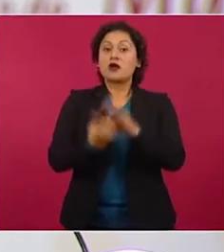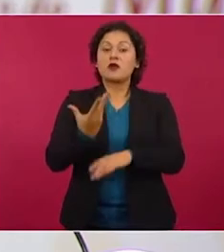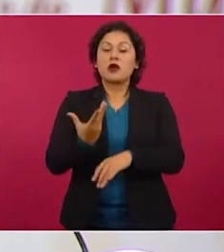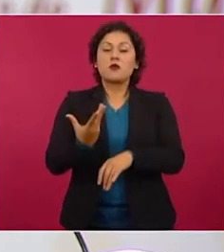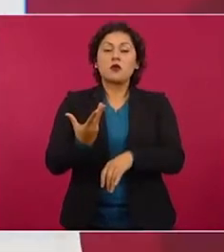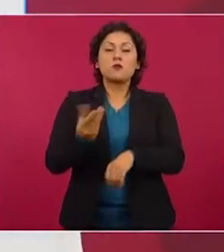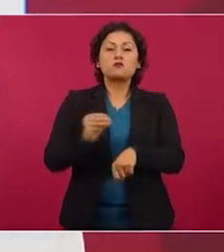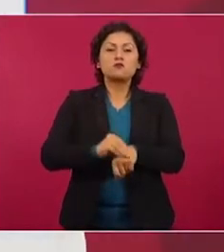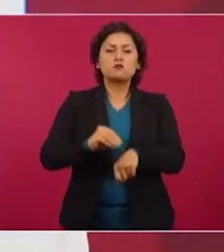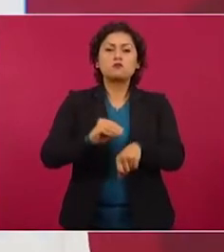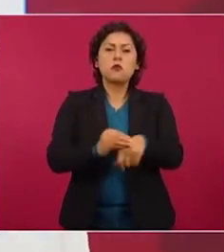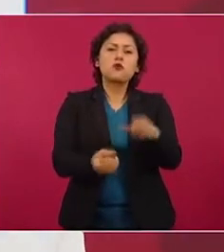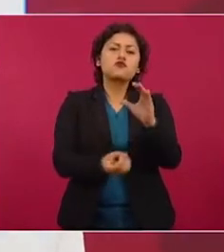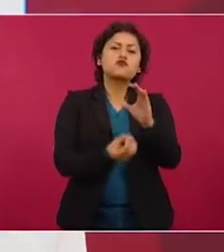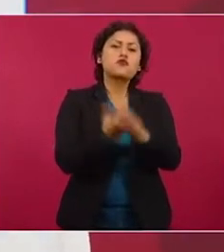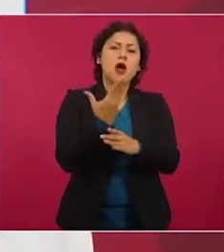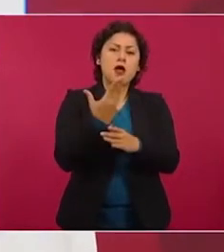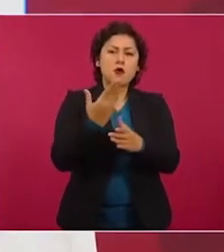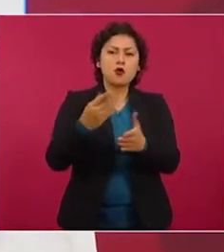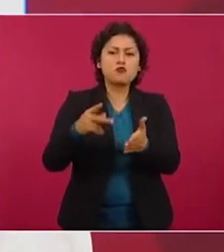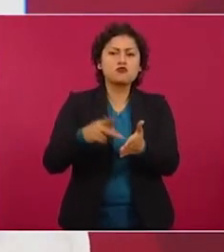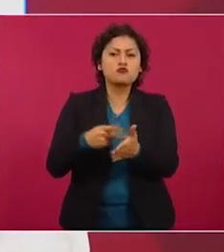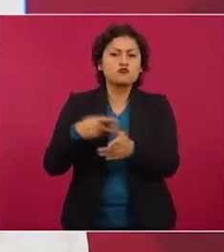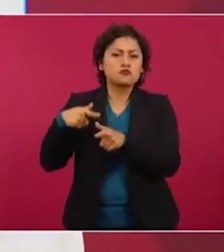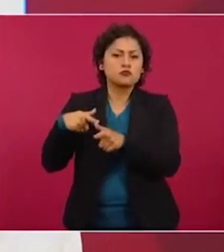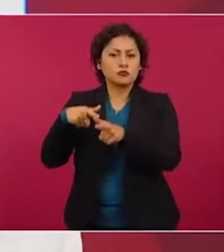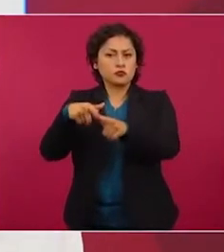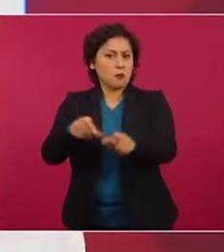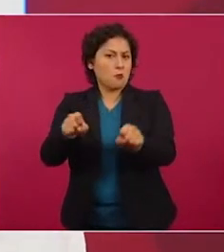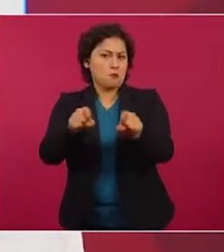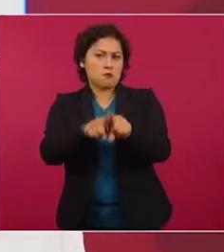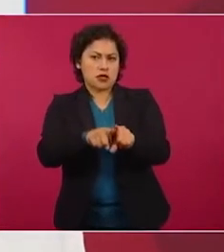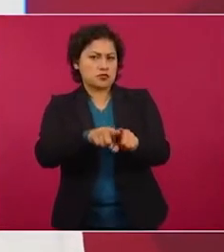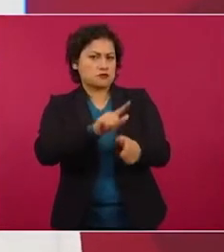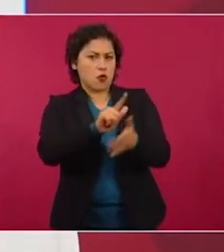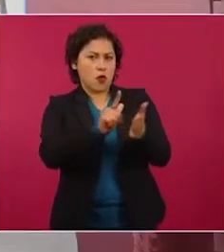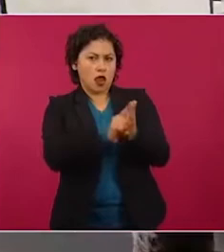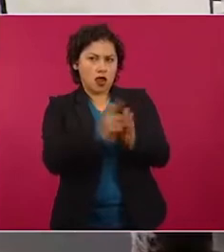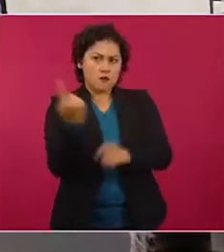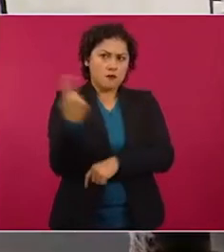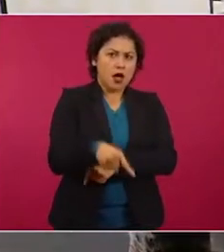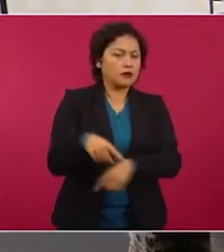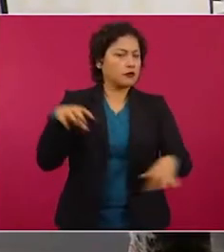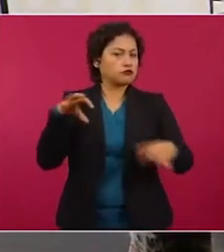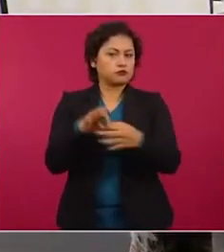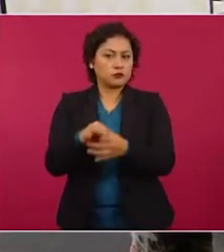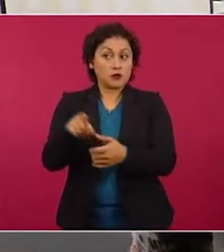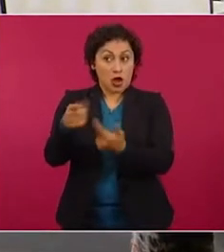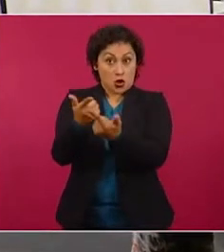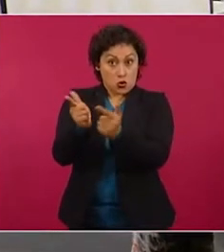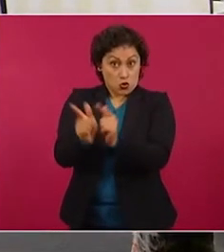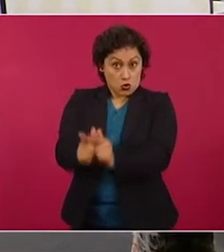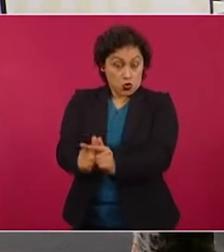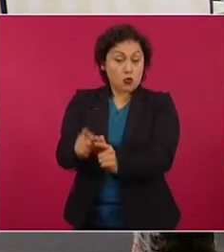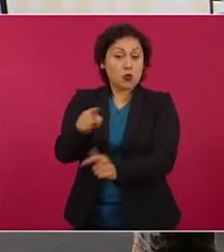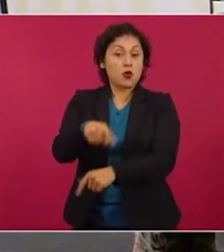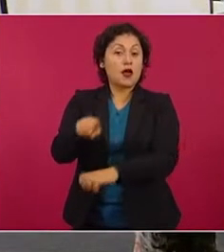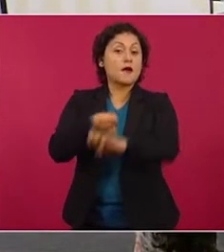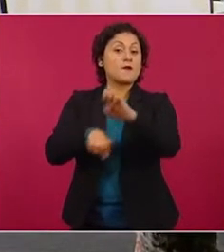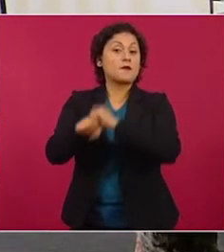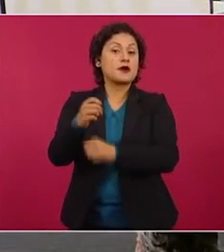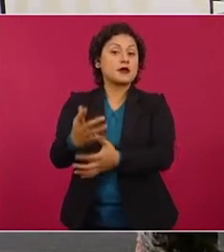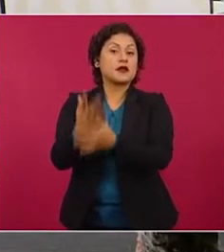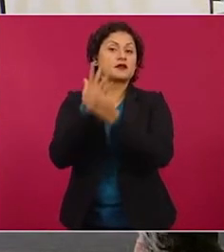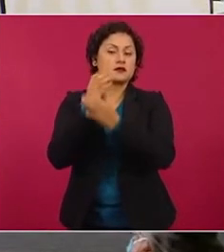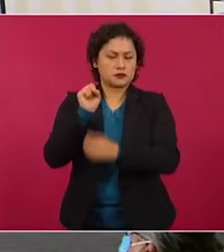y renovando, tal y como lo marca la norma. El Grupo Vidanta precisó que si bien ayuda en la supervisión del